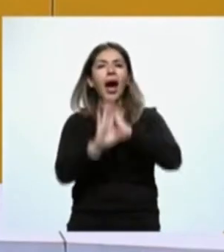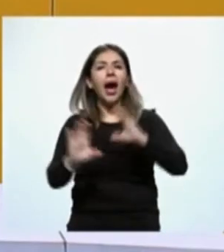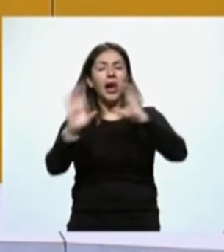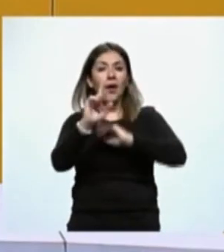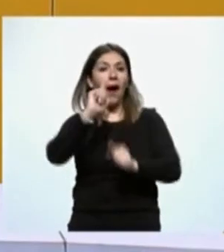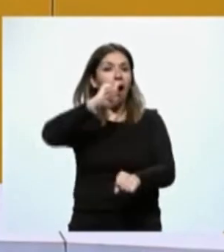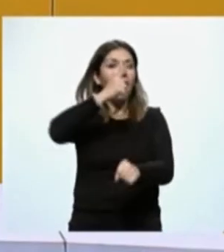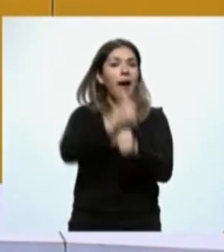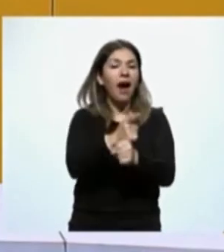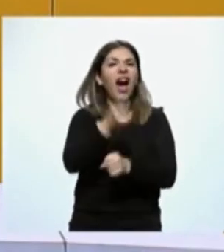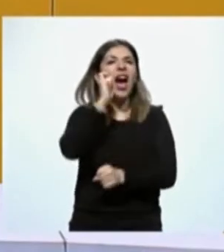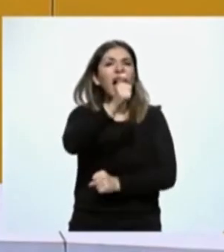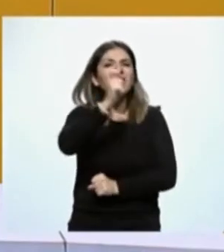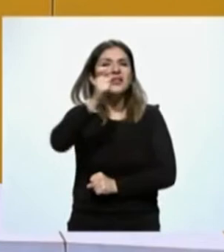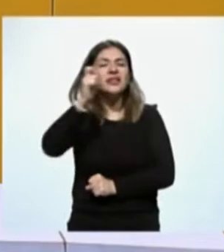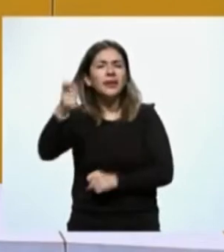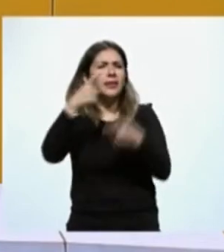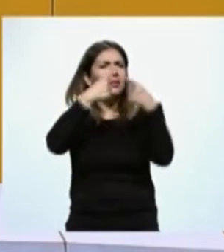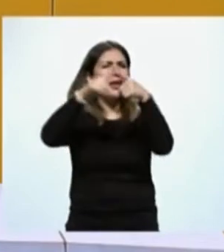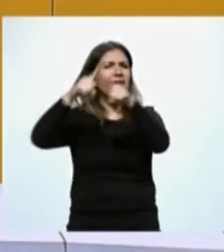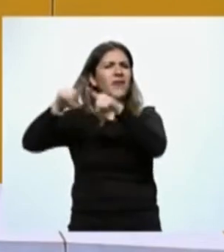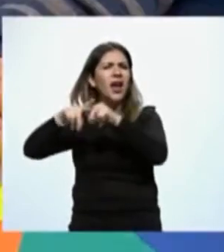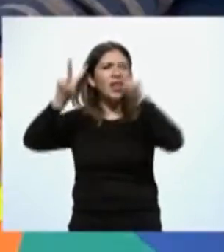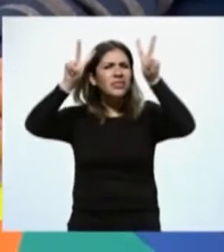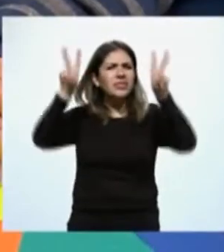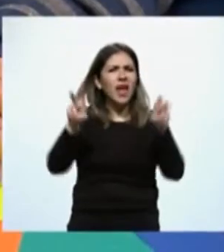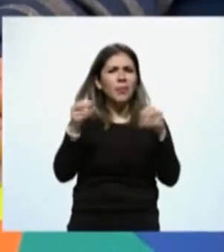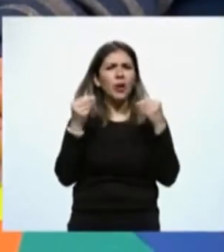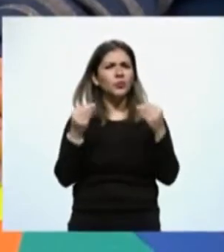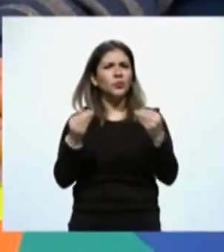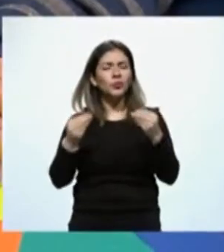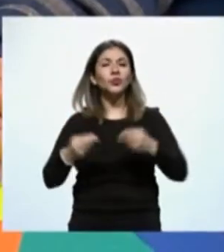darás cuenta de que tratan de una variedad amplia de temas.